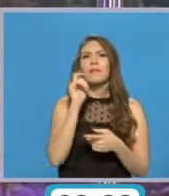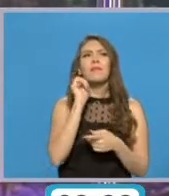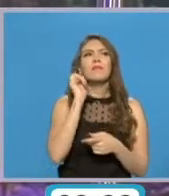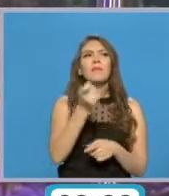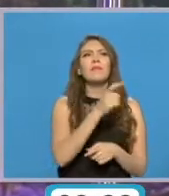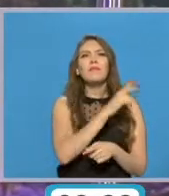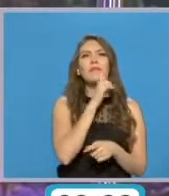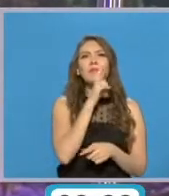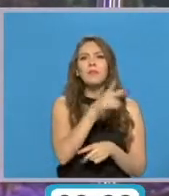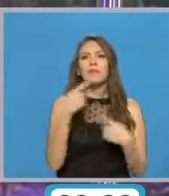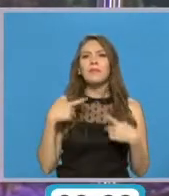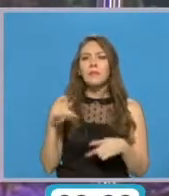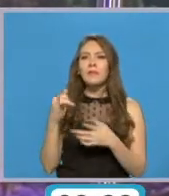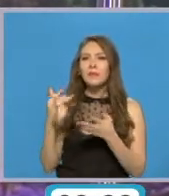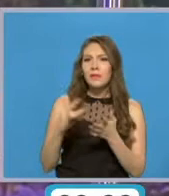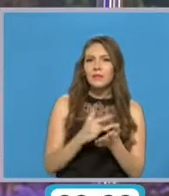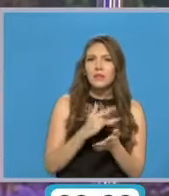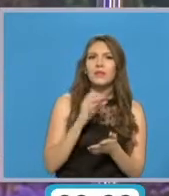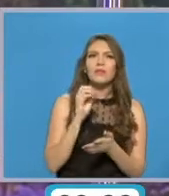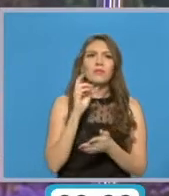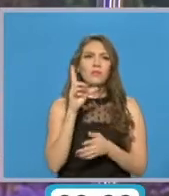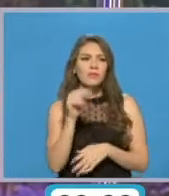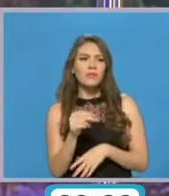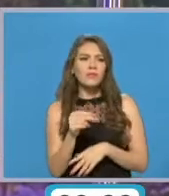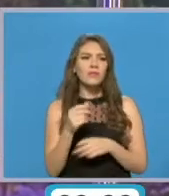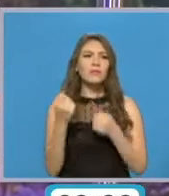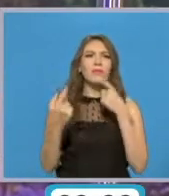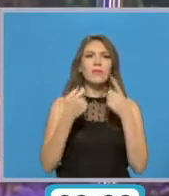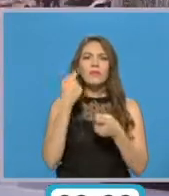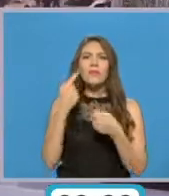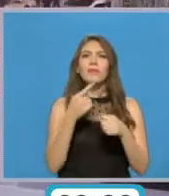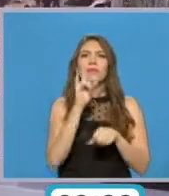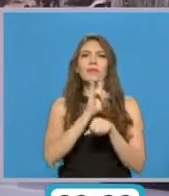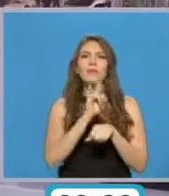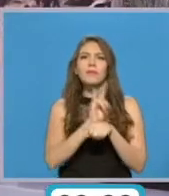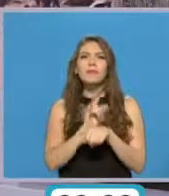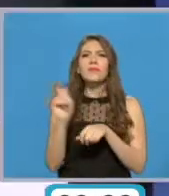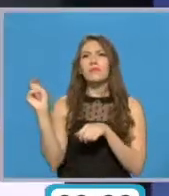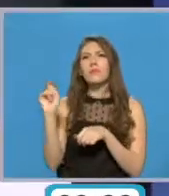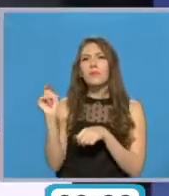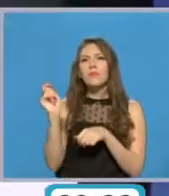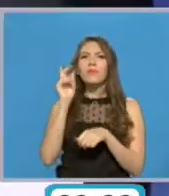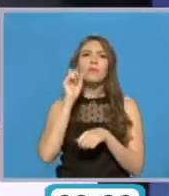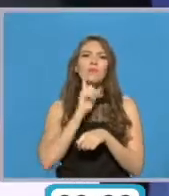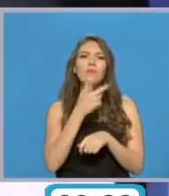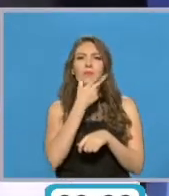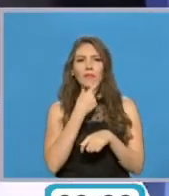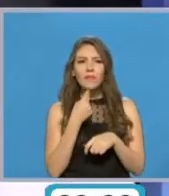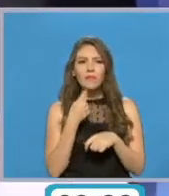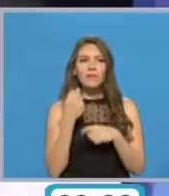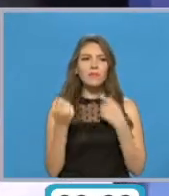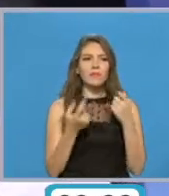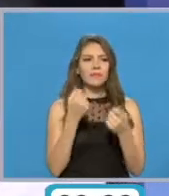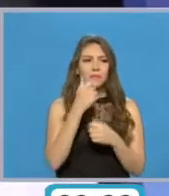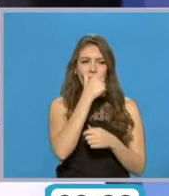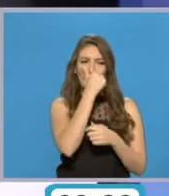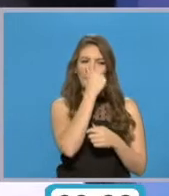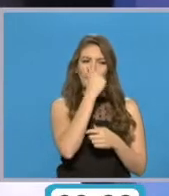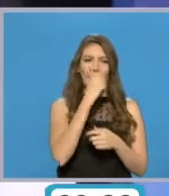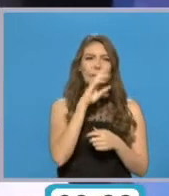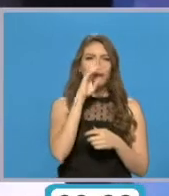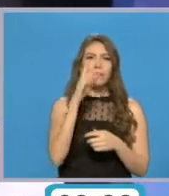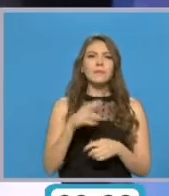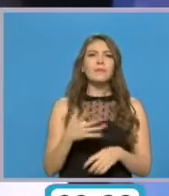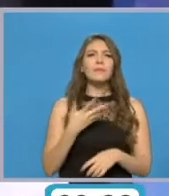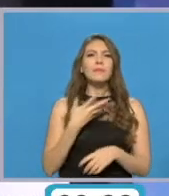de la gente y entonces se resisten. Algunos se inventan novios o novias, se inventan relaciones. Hay figuras públicas,